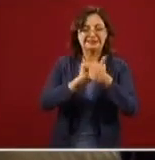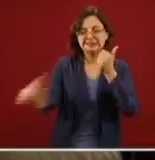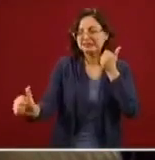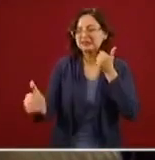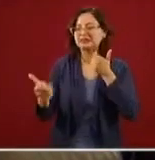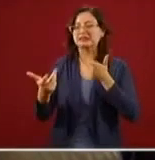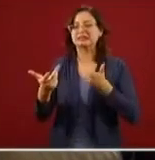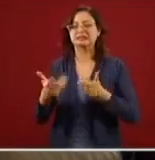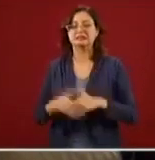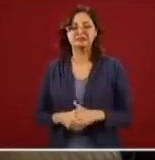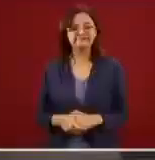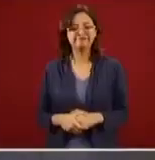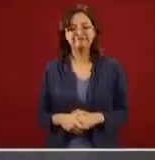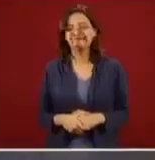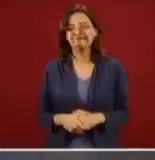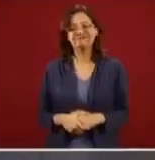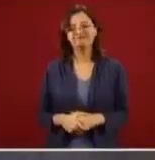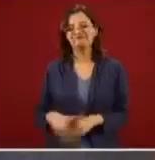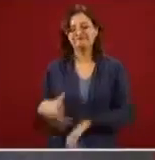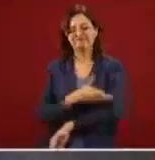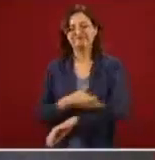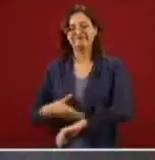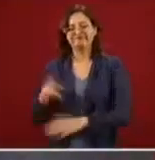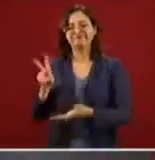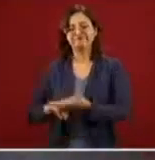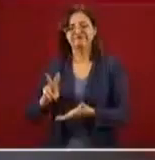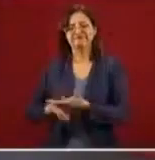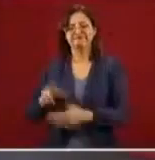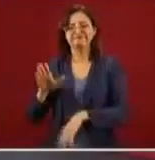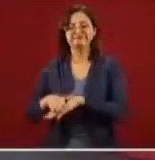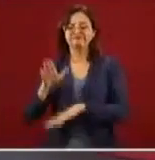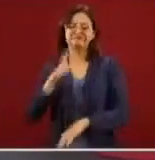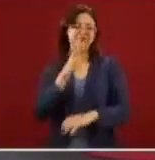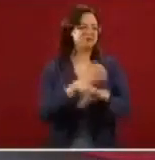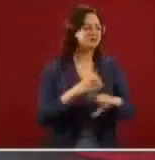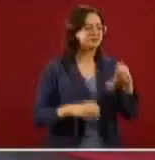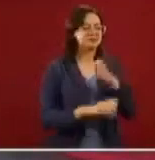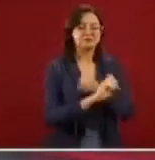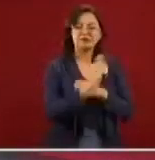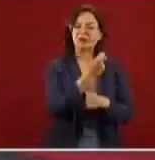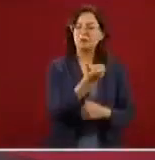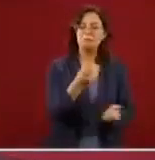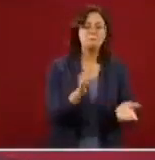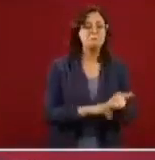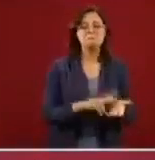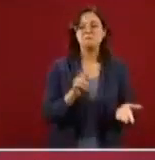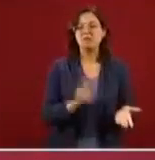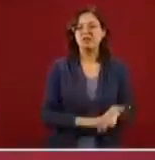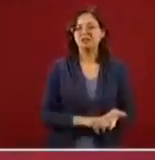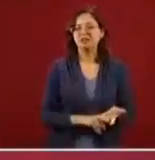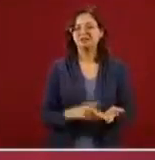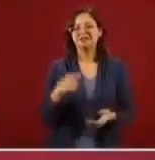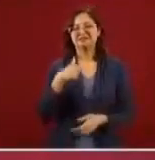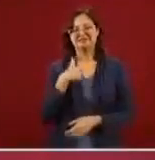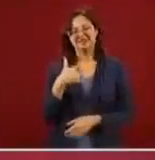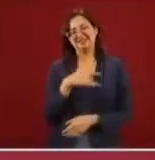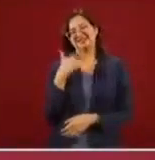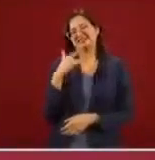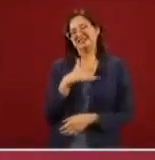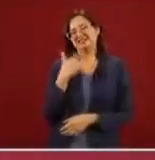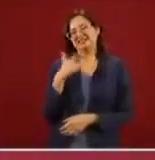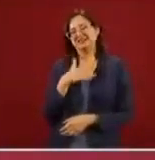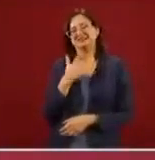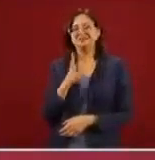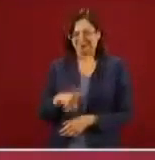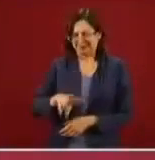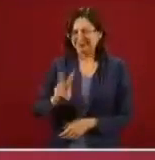porque eso vale más que lo material. Y no quiero cargar, así se